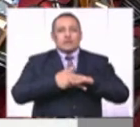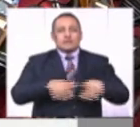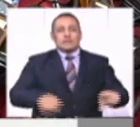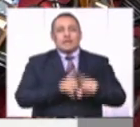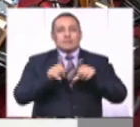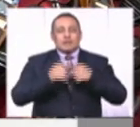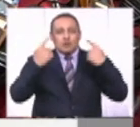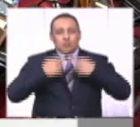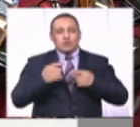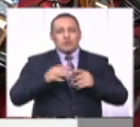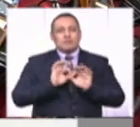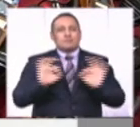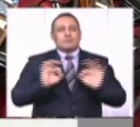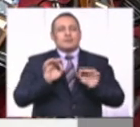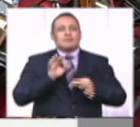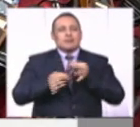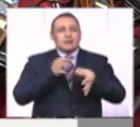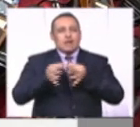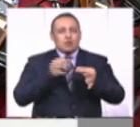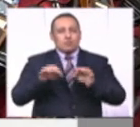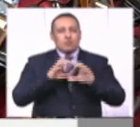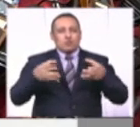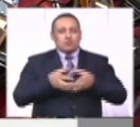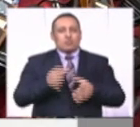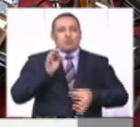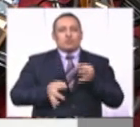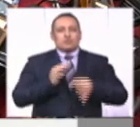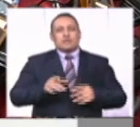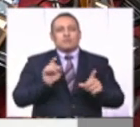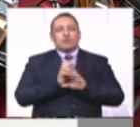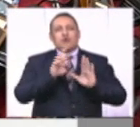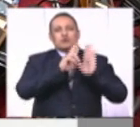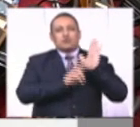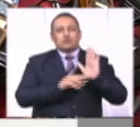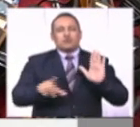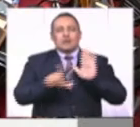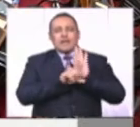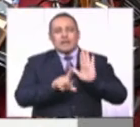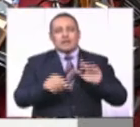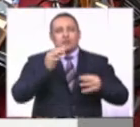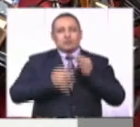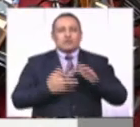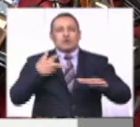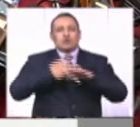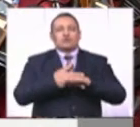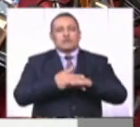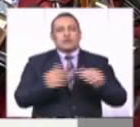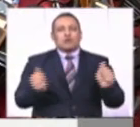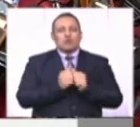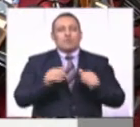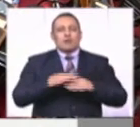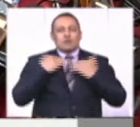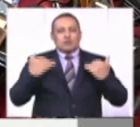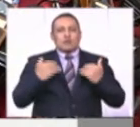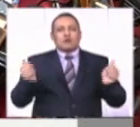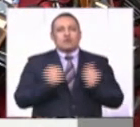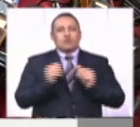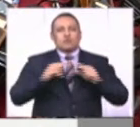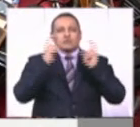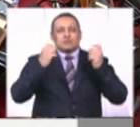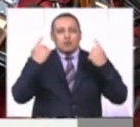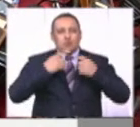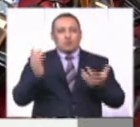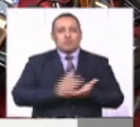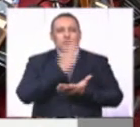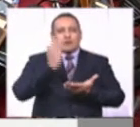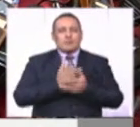discrecionalmente jud a través de la emisión de resoluciones judiciales e interrumpir o afectar las consecuencias